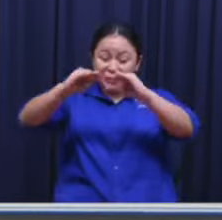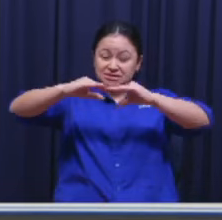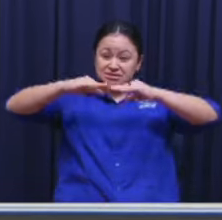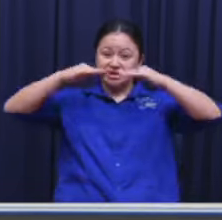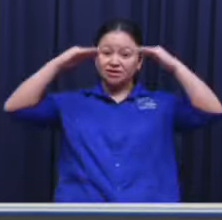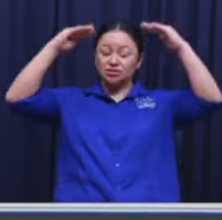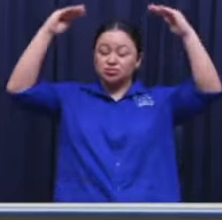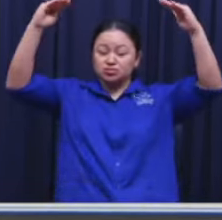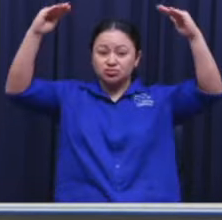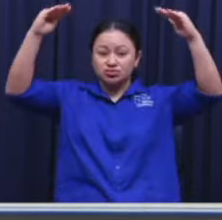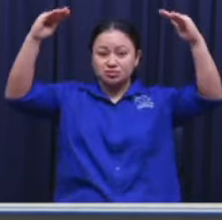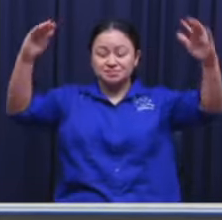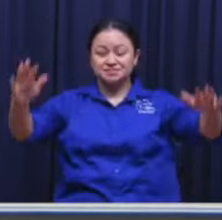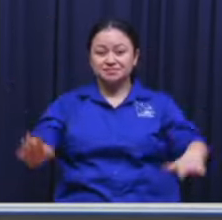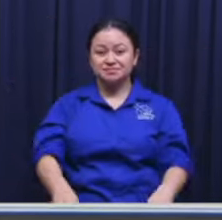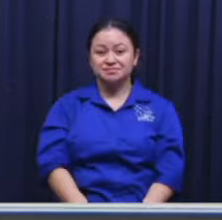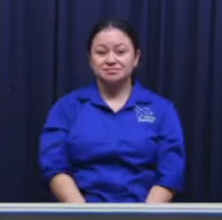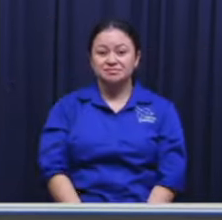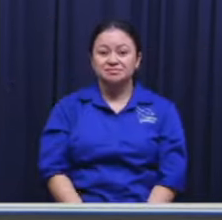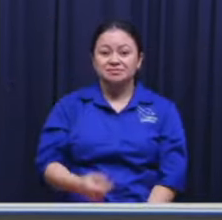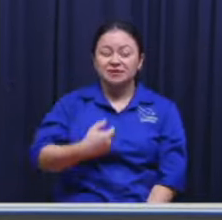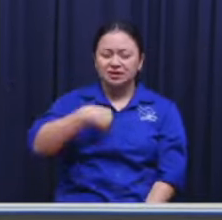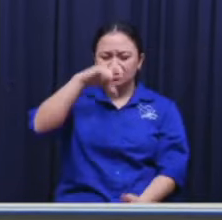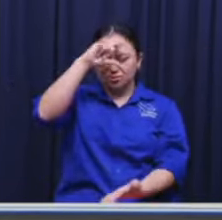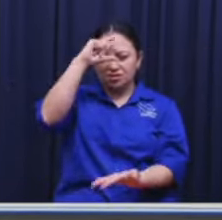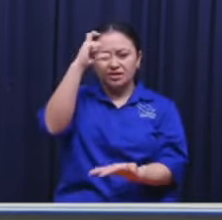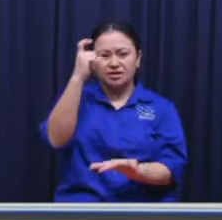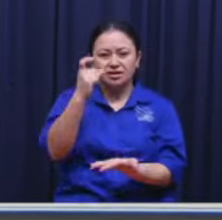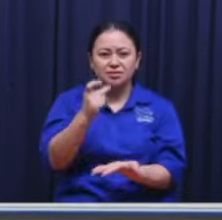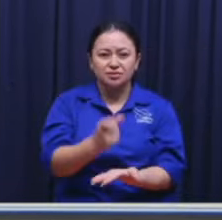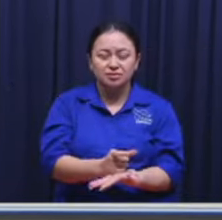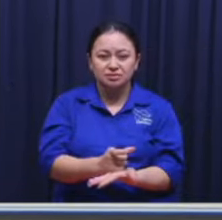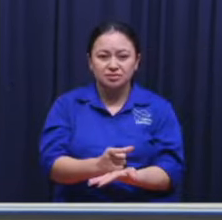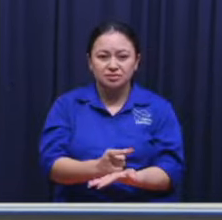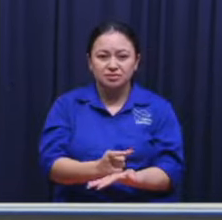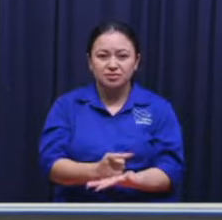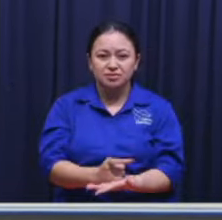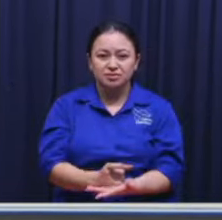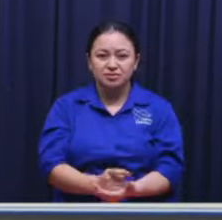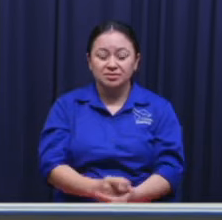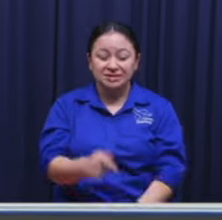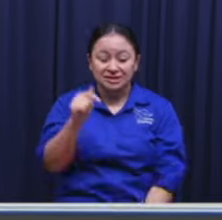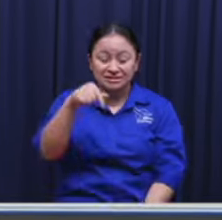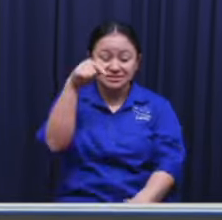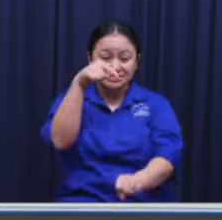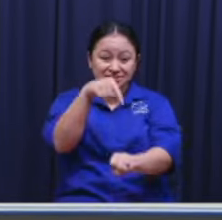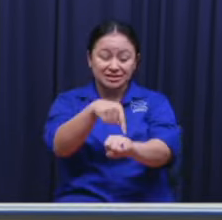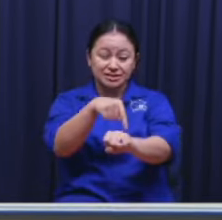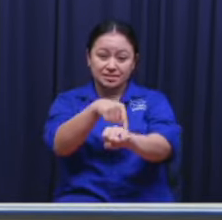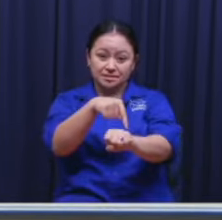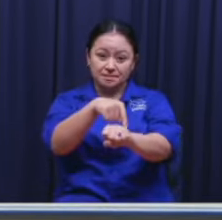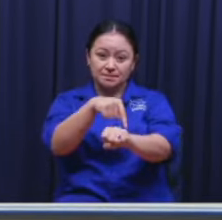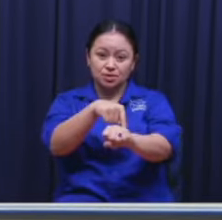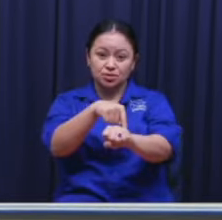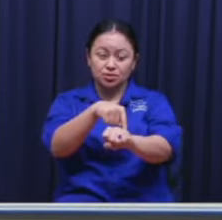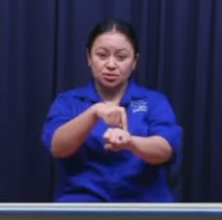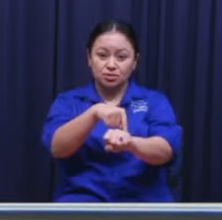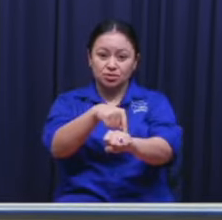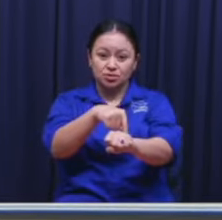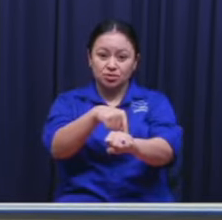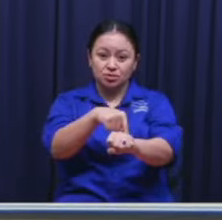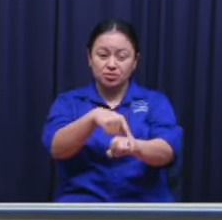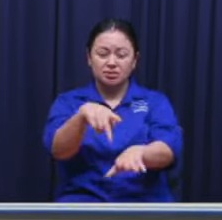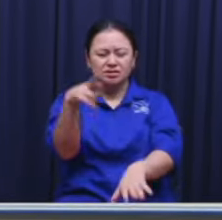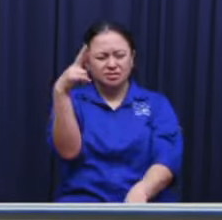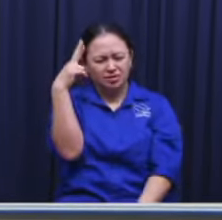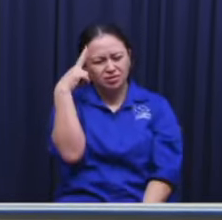se va poniendo más grande. Y creo yo, hermanos, que este es el momento. Yo estaba leyendo, recordando